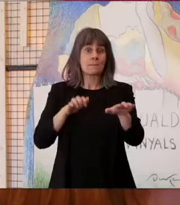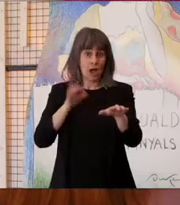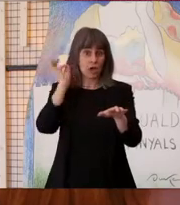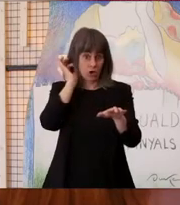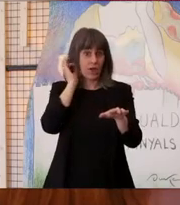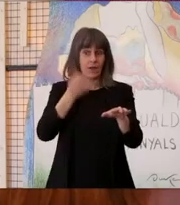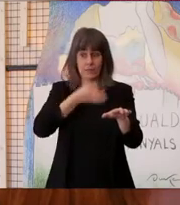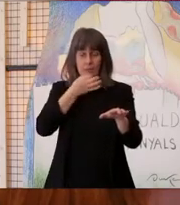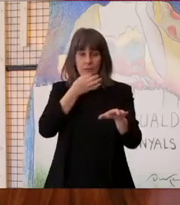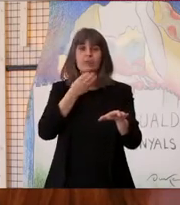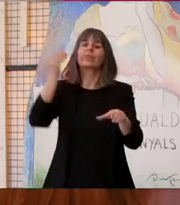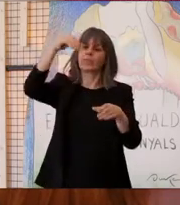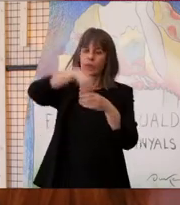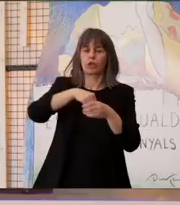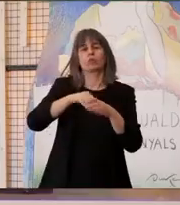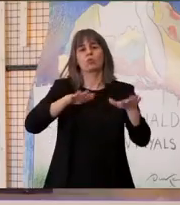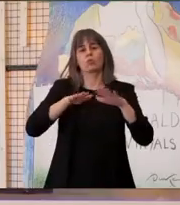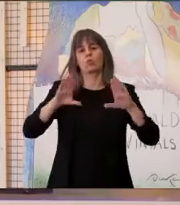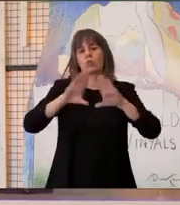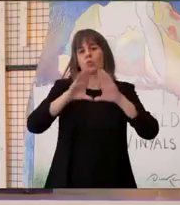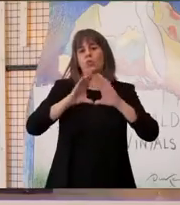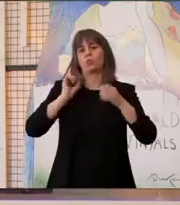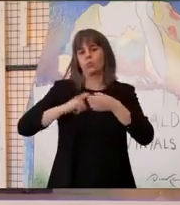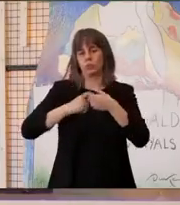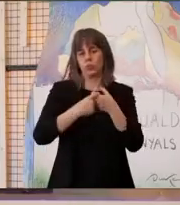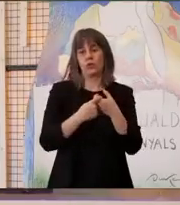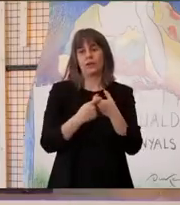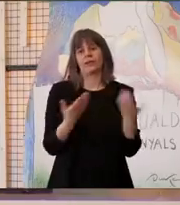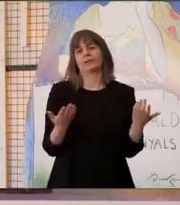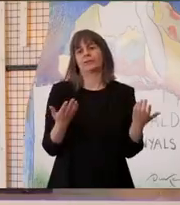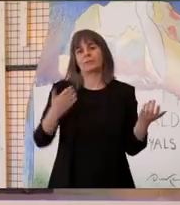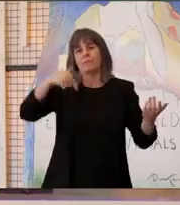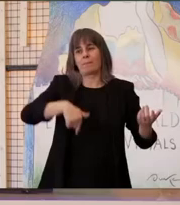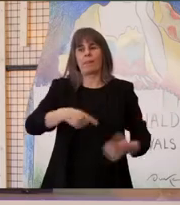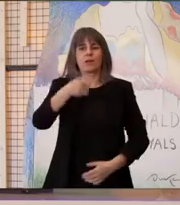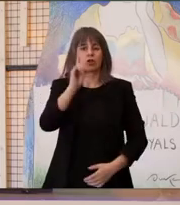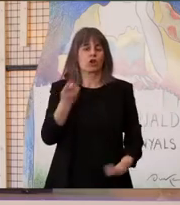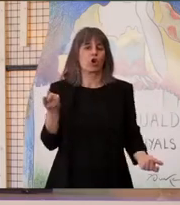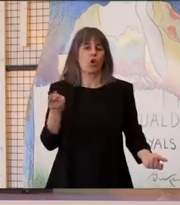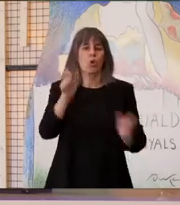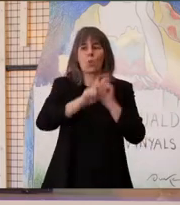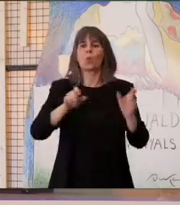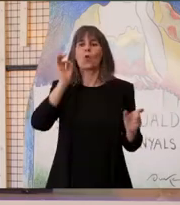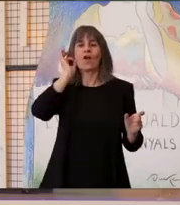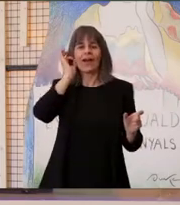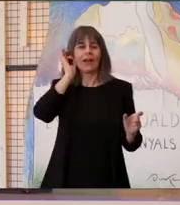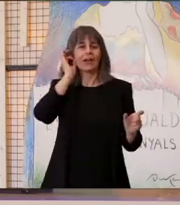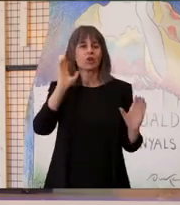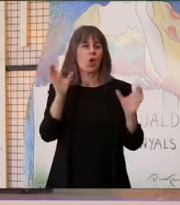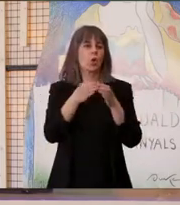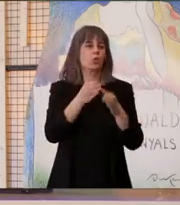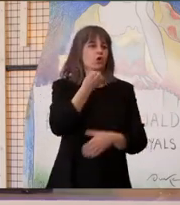del movimiento feminista por lo tanto que aquí no podía haber exclusivamente mujeres del partido